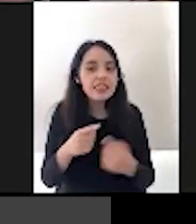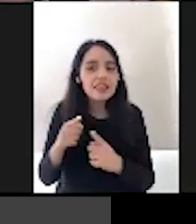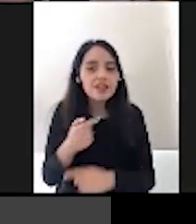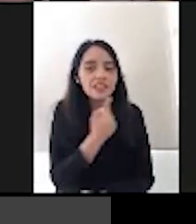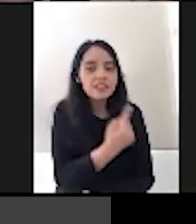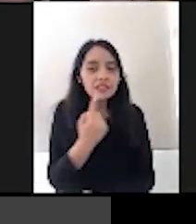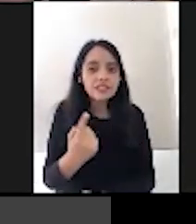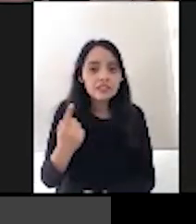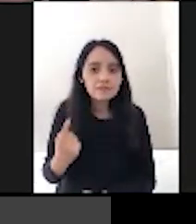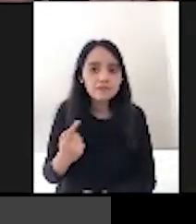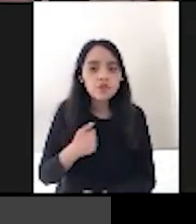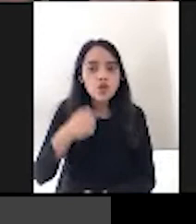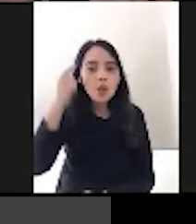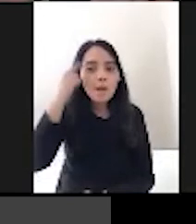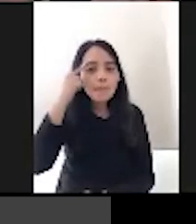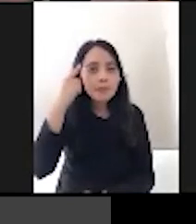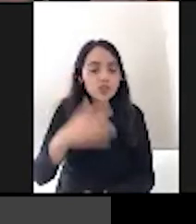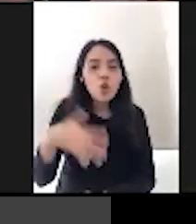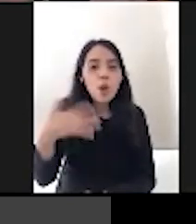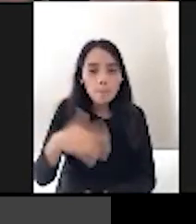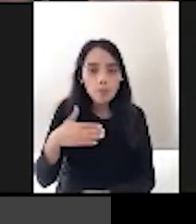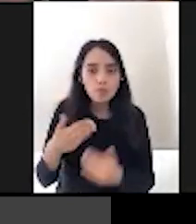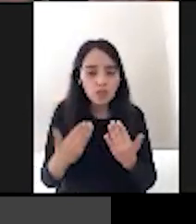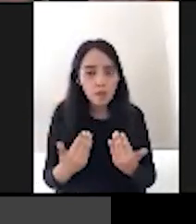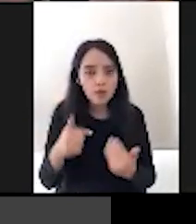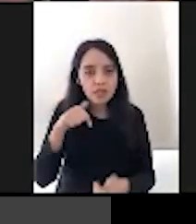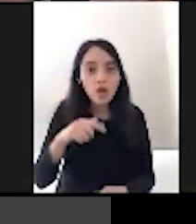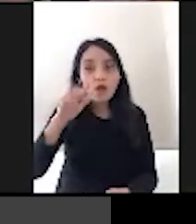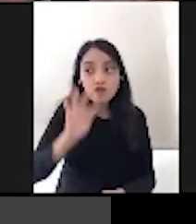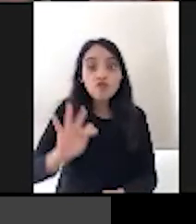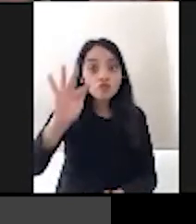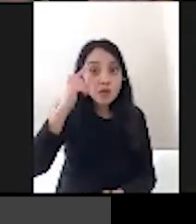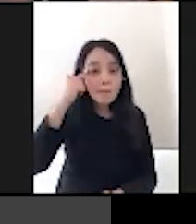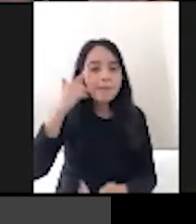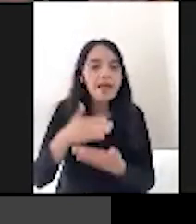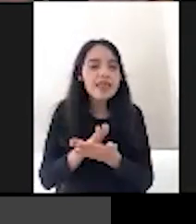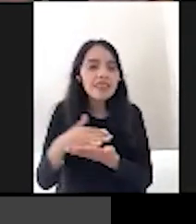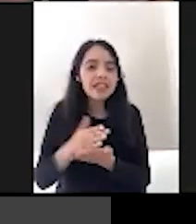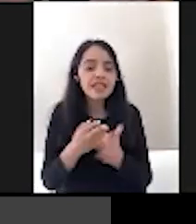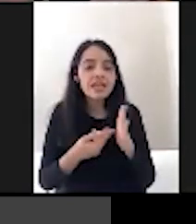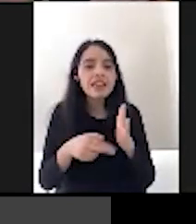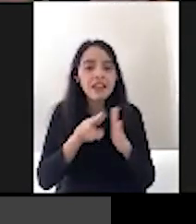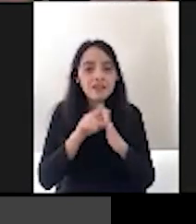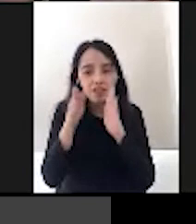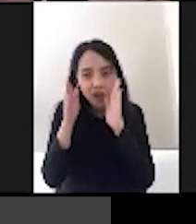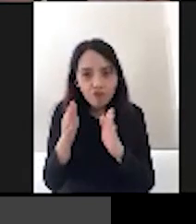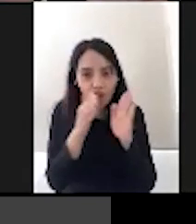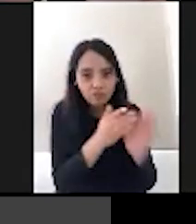una necesidad imperiosa para que podamos diseñar a futuro estrategias de rehabilitación adecuadas para cada